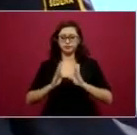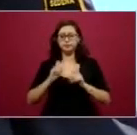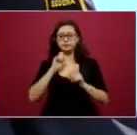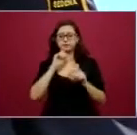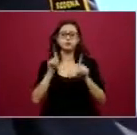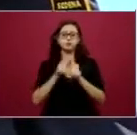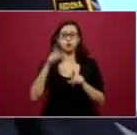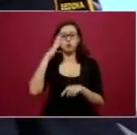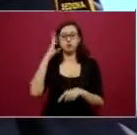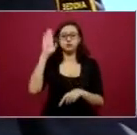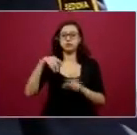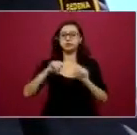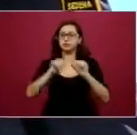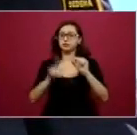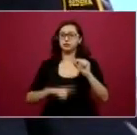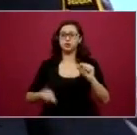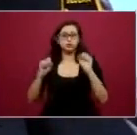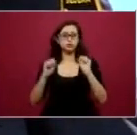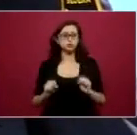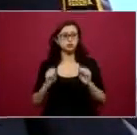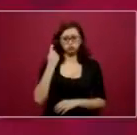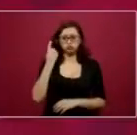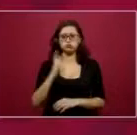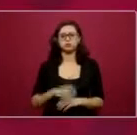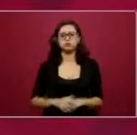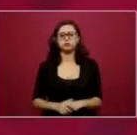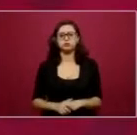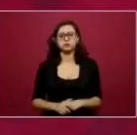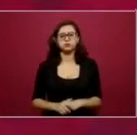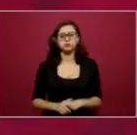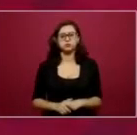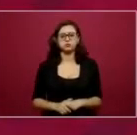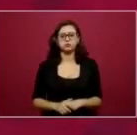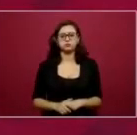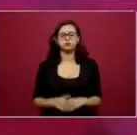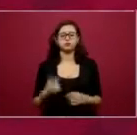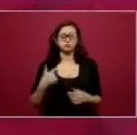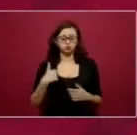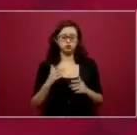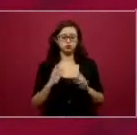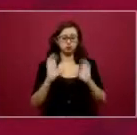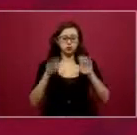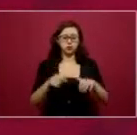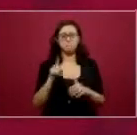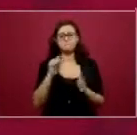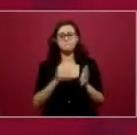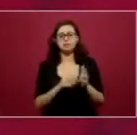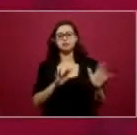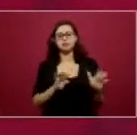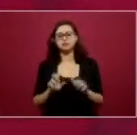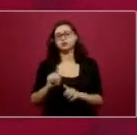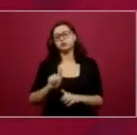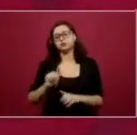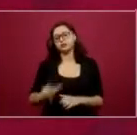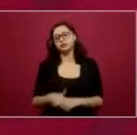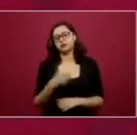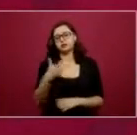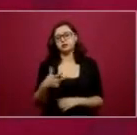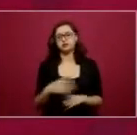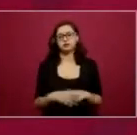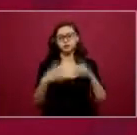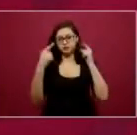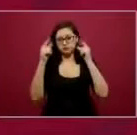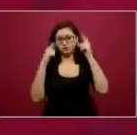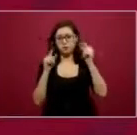la elaboración de la estrategia, el cual estará representado por la Comisaría General de la Policía Federal, Patricia Rosalinda Trujillo